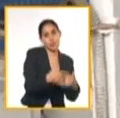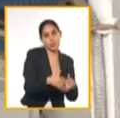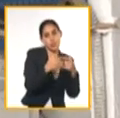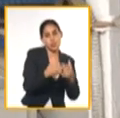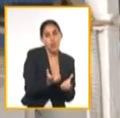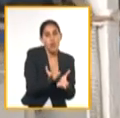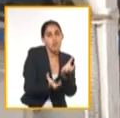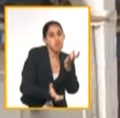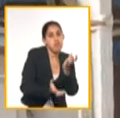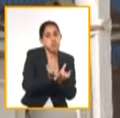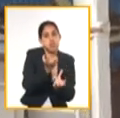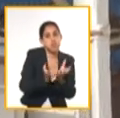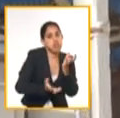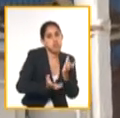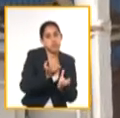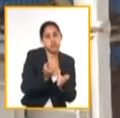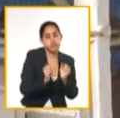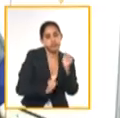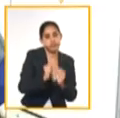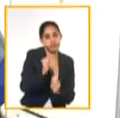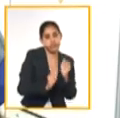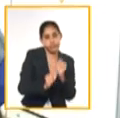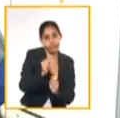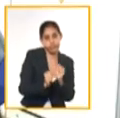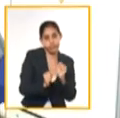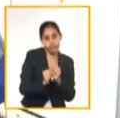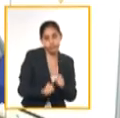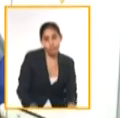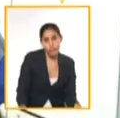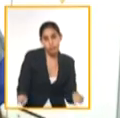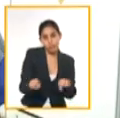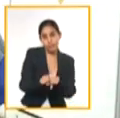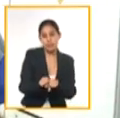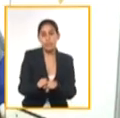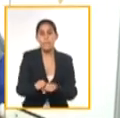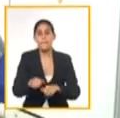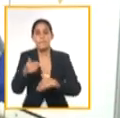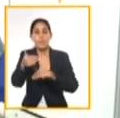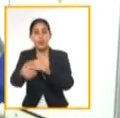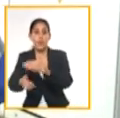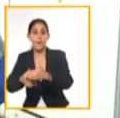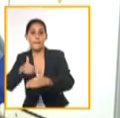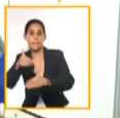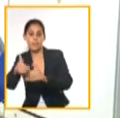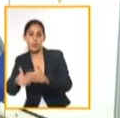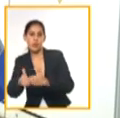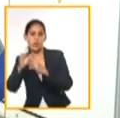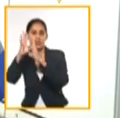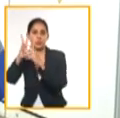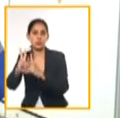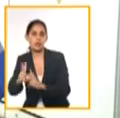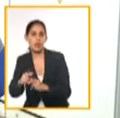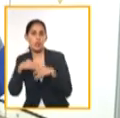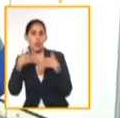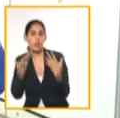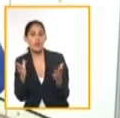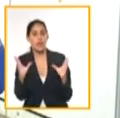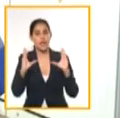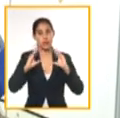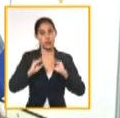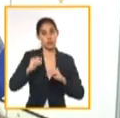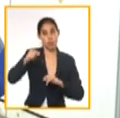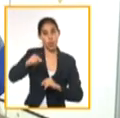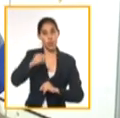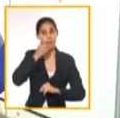el emplazamiento de motores, un proceso de incorporación paulatina a la generación, ya dando como resultado que en la noche de hoy puedan